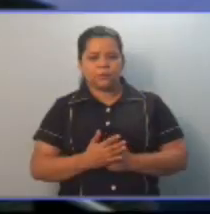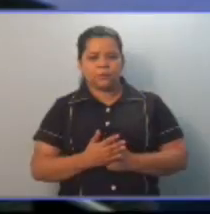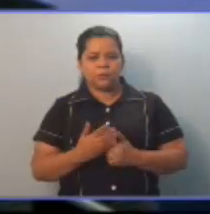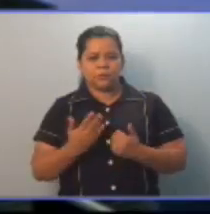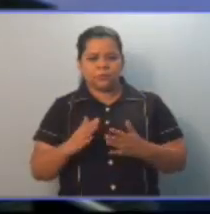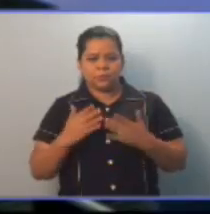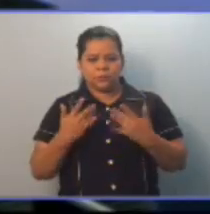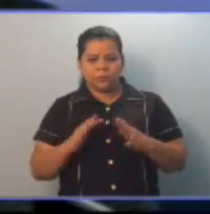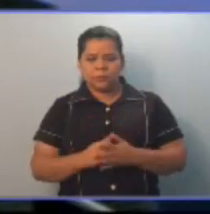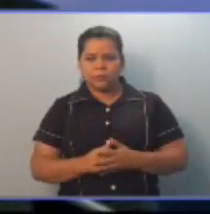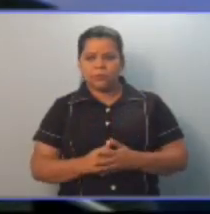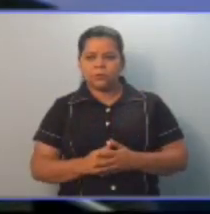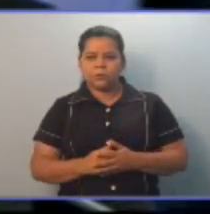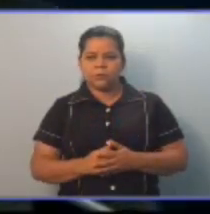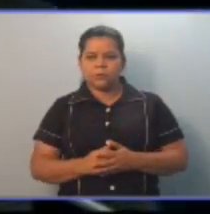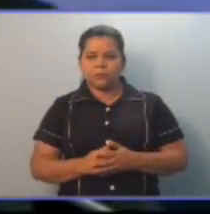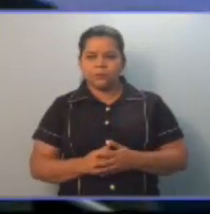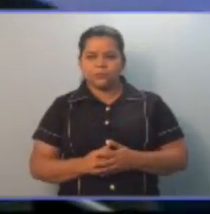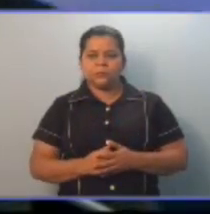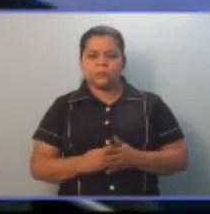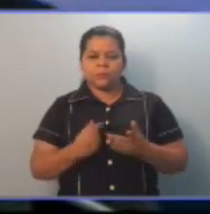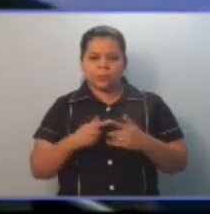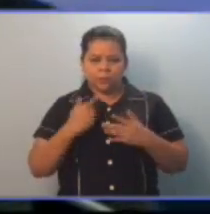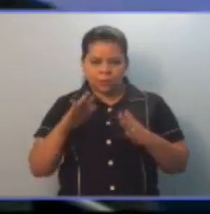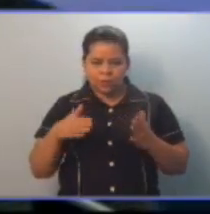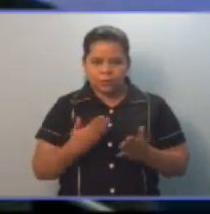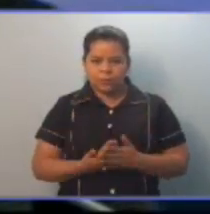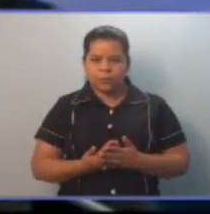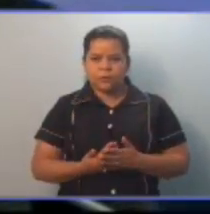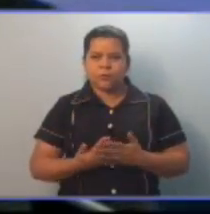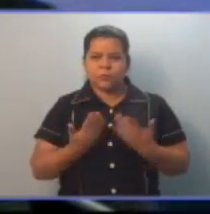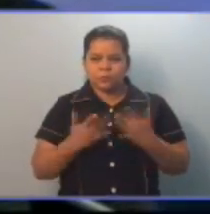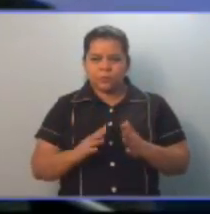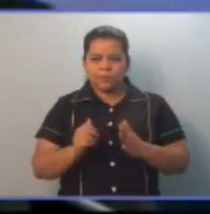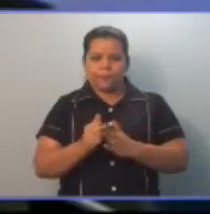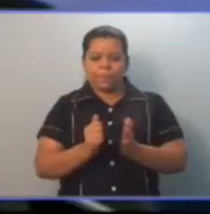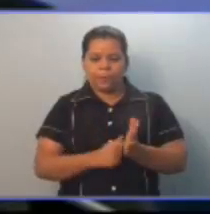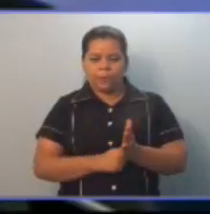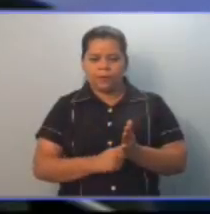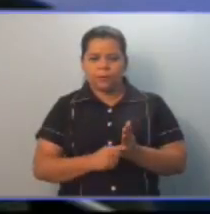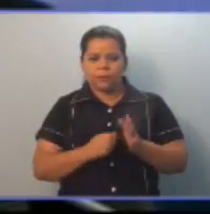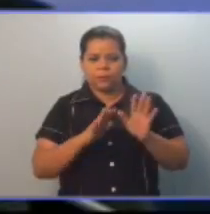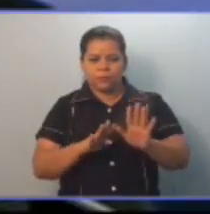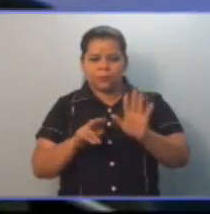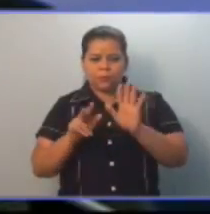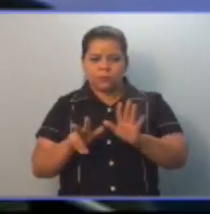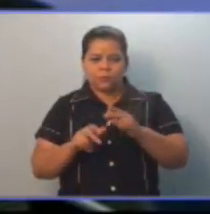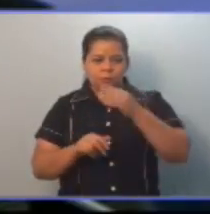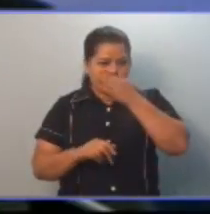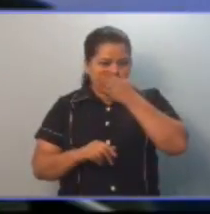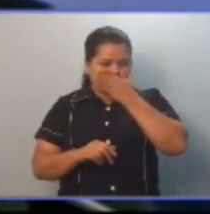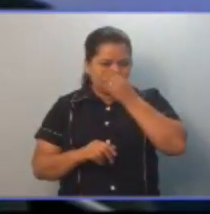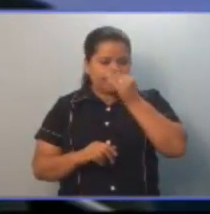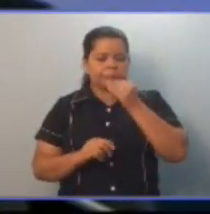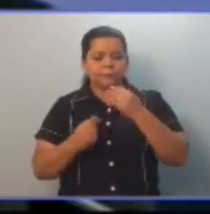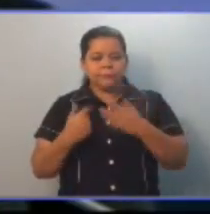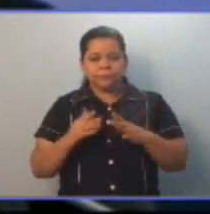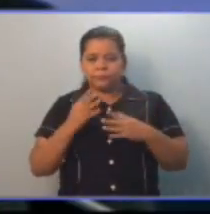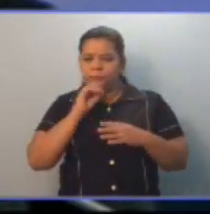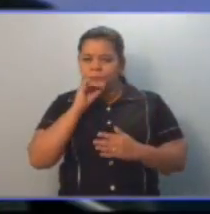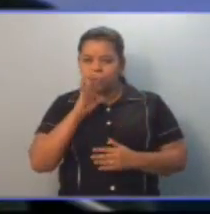Es decir, podríamos concluir que el artículo 248 de la Constitución de El Salvador